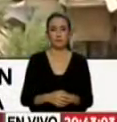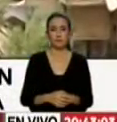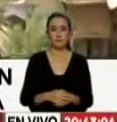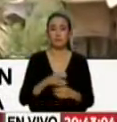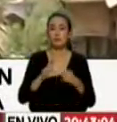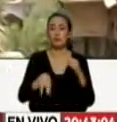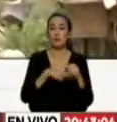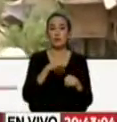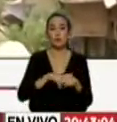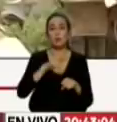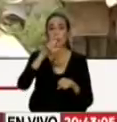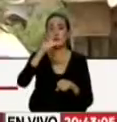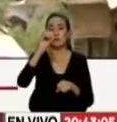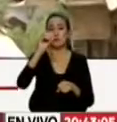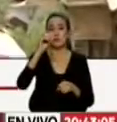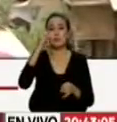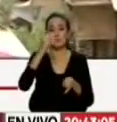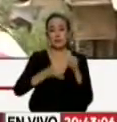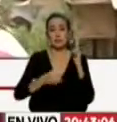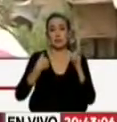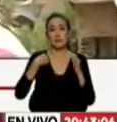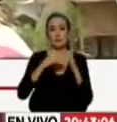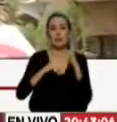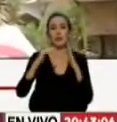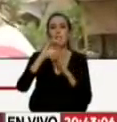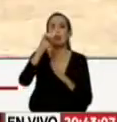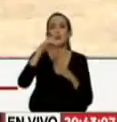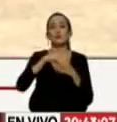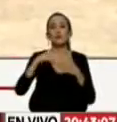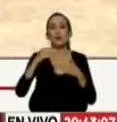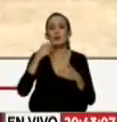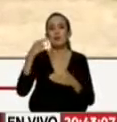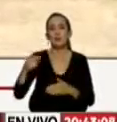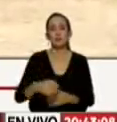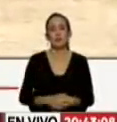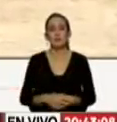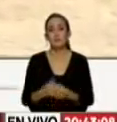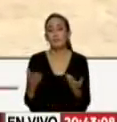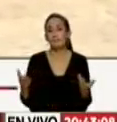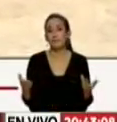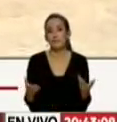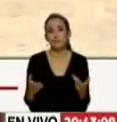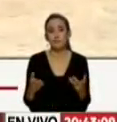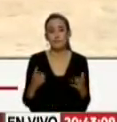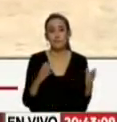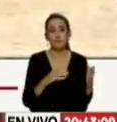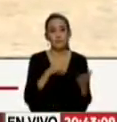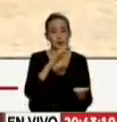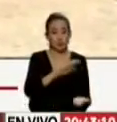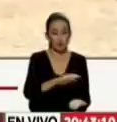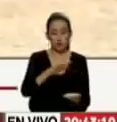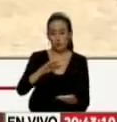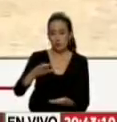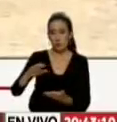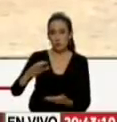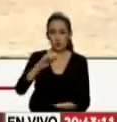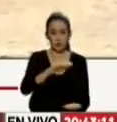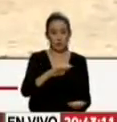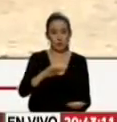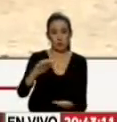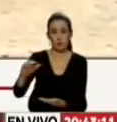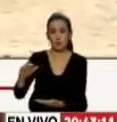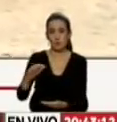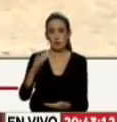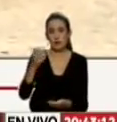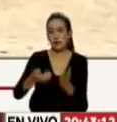Normalmente, 80 centavos y lo suben a $2 o a $3. Ellos tengo que mandarles con un cuarto de agua, dos baldecitos pequeños a